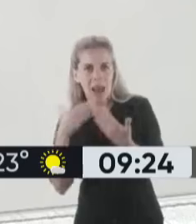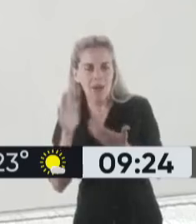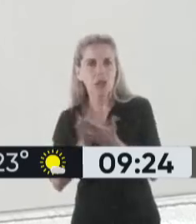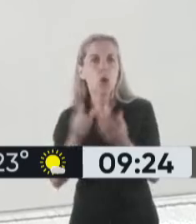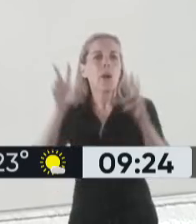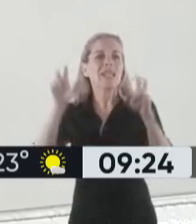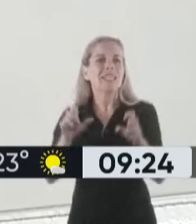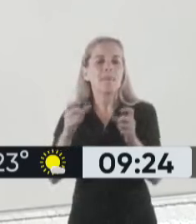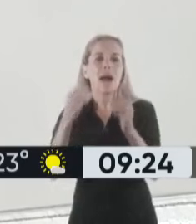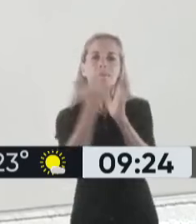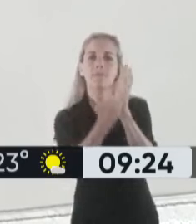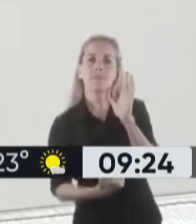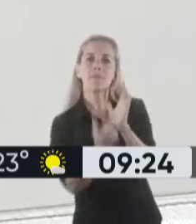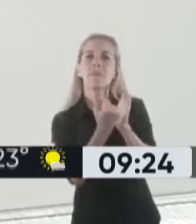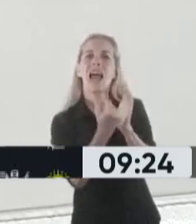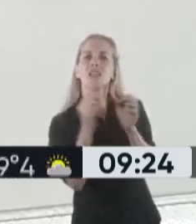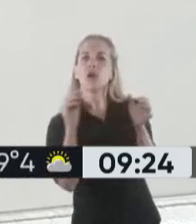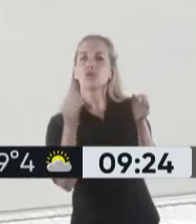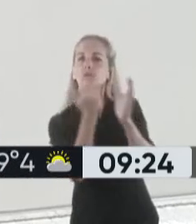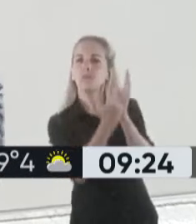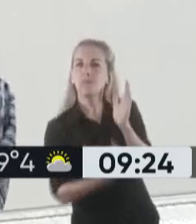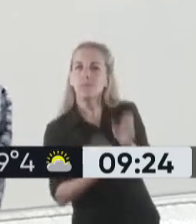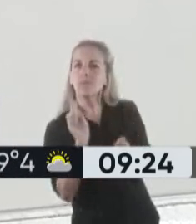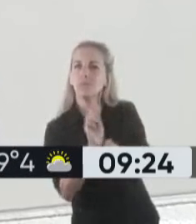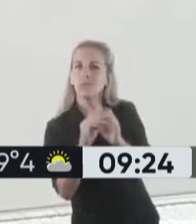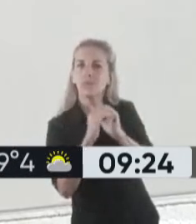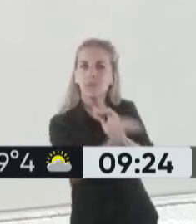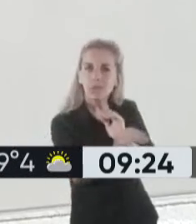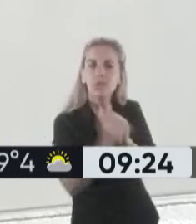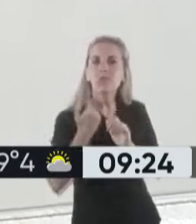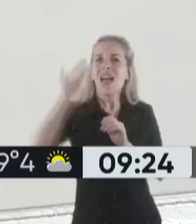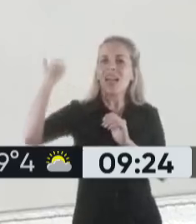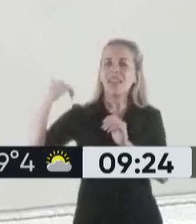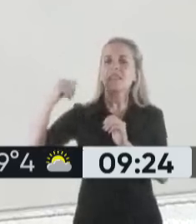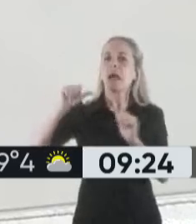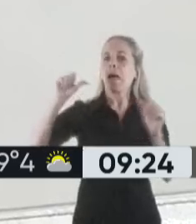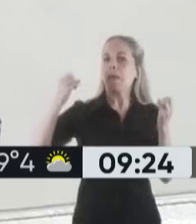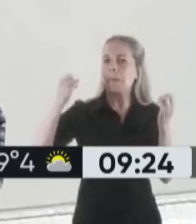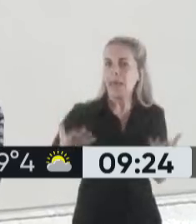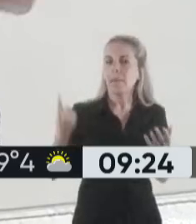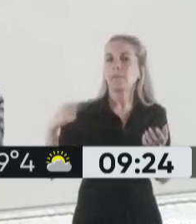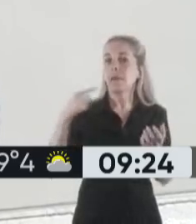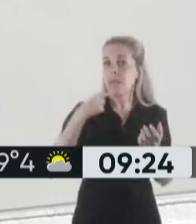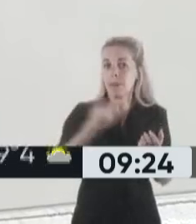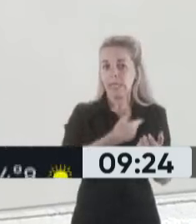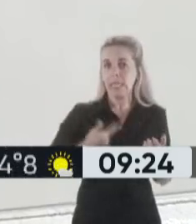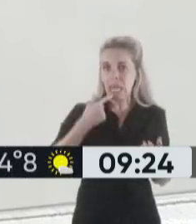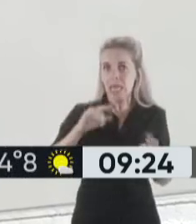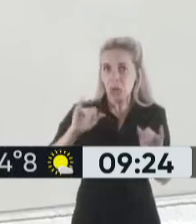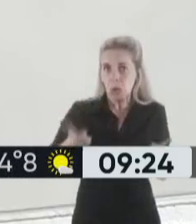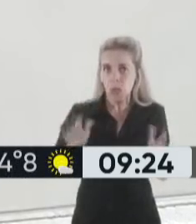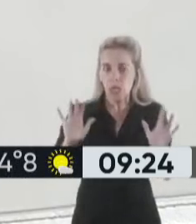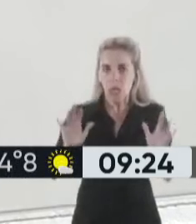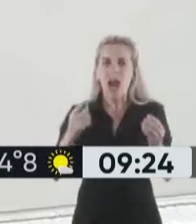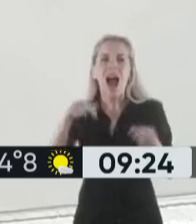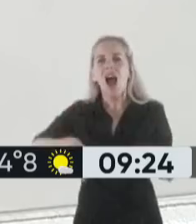preguntado al presidente en esta misma sala, nos dijo, precios cuidados en ese momento está funcionando, pero la verdad yo no estoy conforme. Ahora está pasando algo